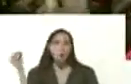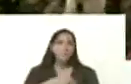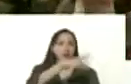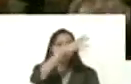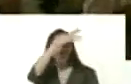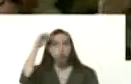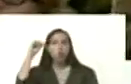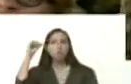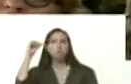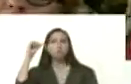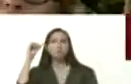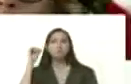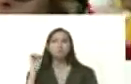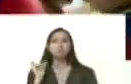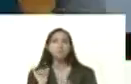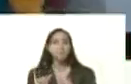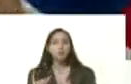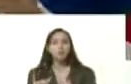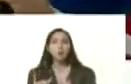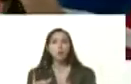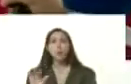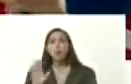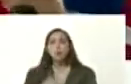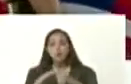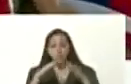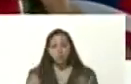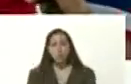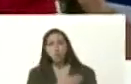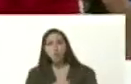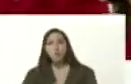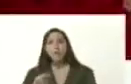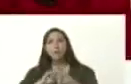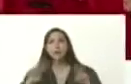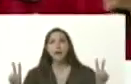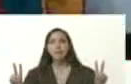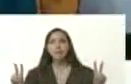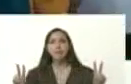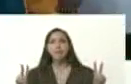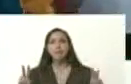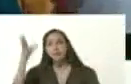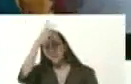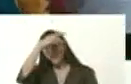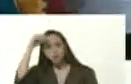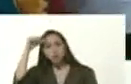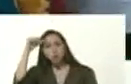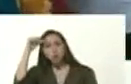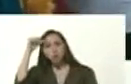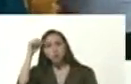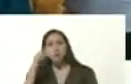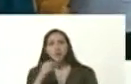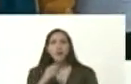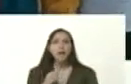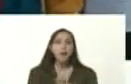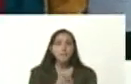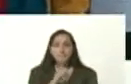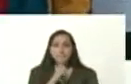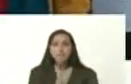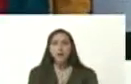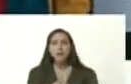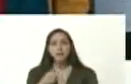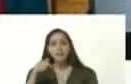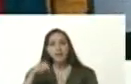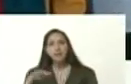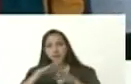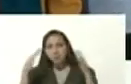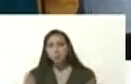Trump. El mundo quiere paz y Trump es enemigo de la paz en el mundo, desde Venezuela. Así como